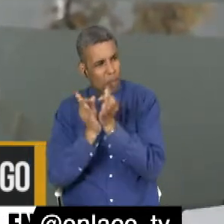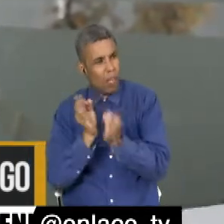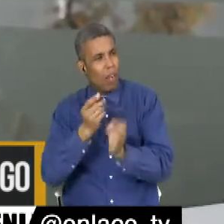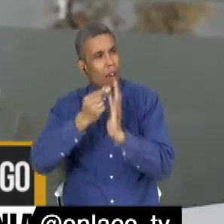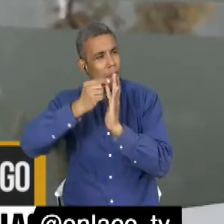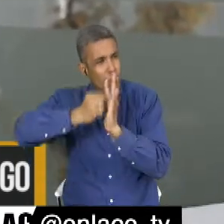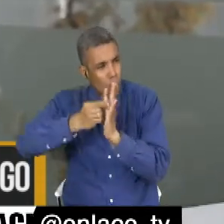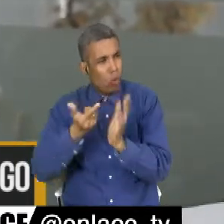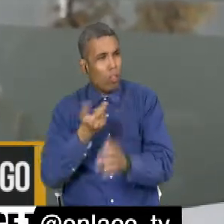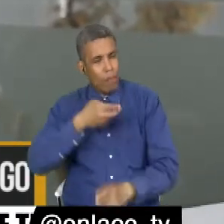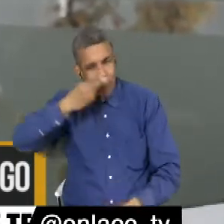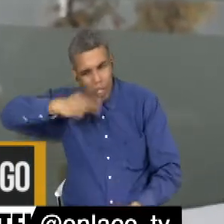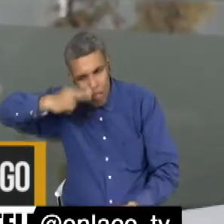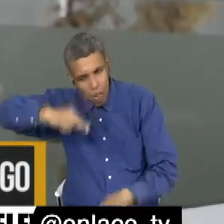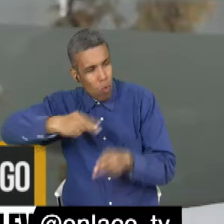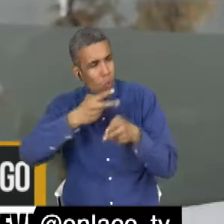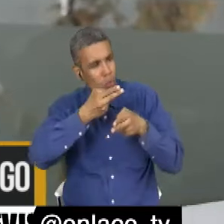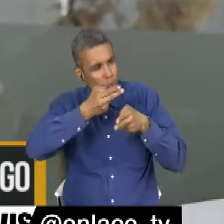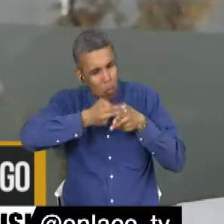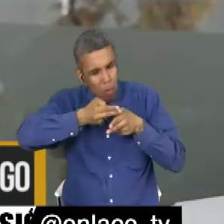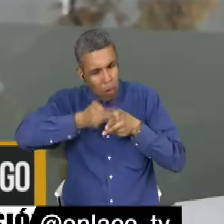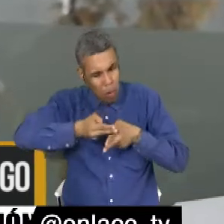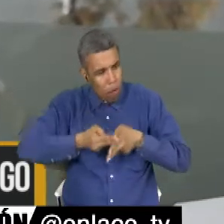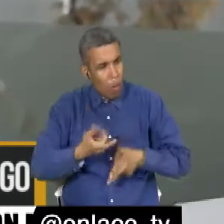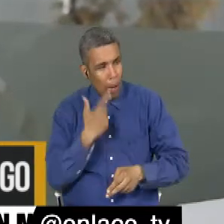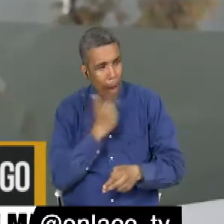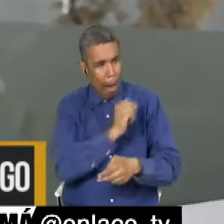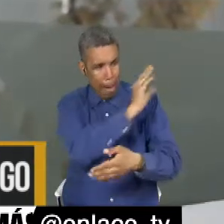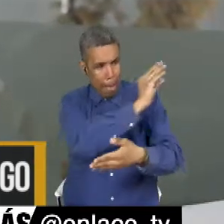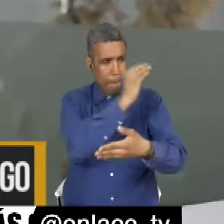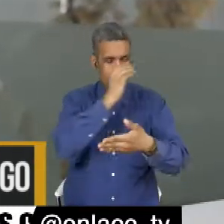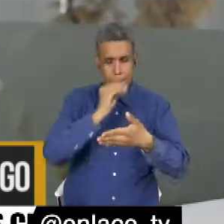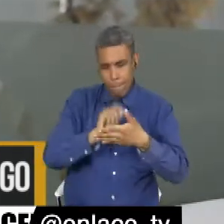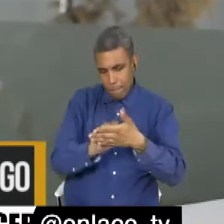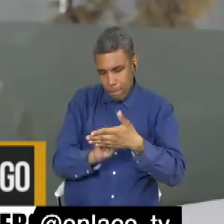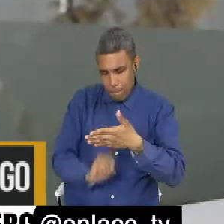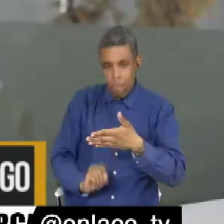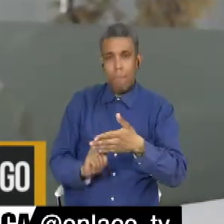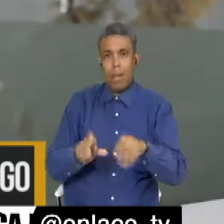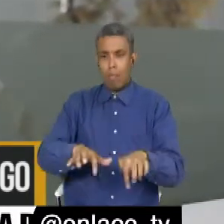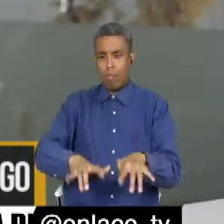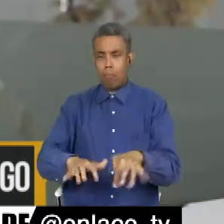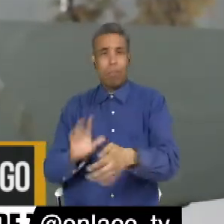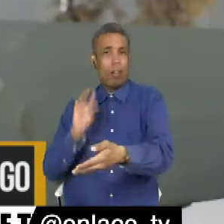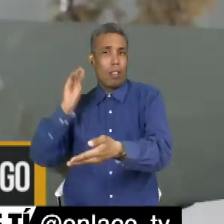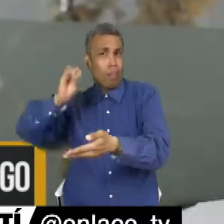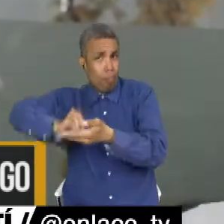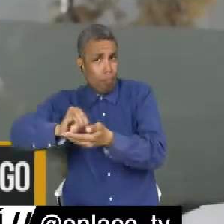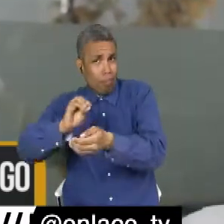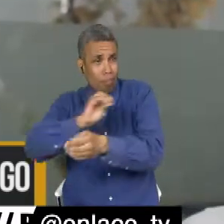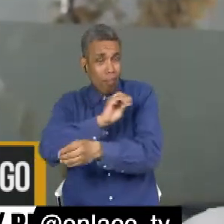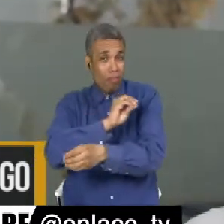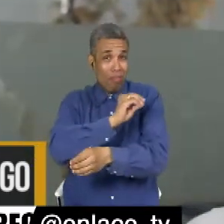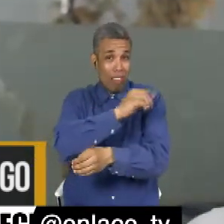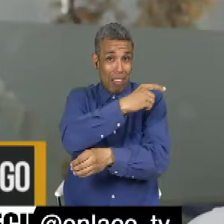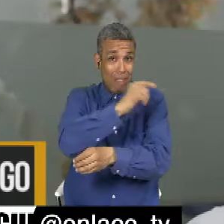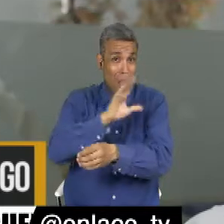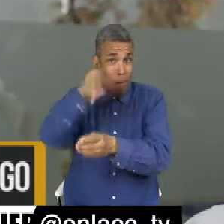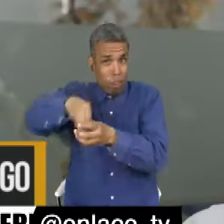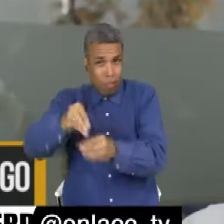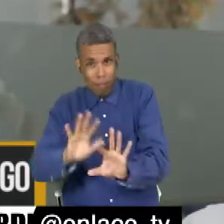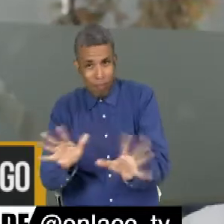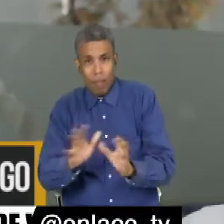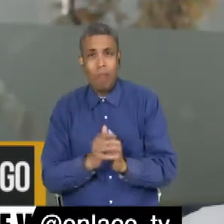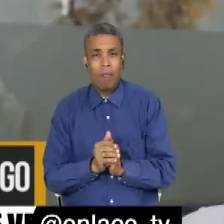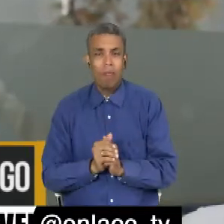que tenga alguna dificultad con ese tema, pues se orientará para mirar a ver cuál es la mejor manera de resolver su problema